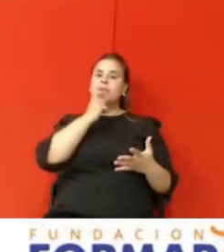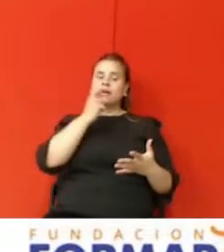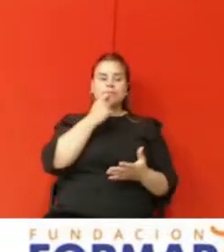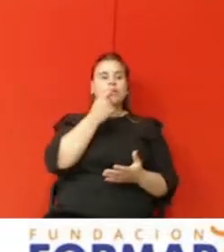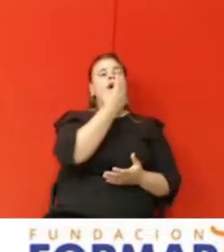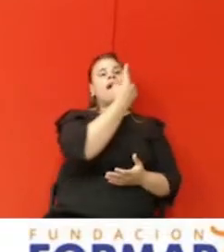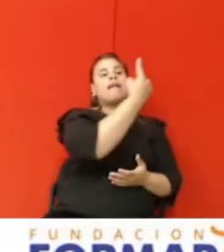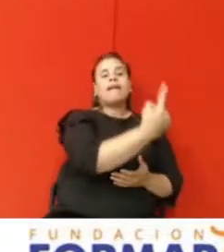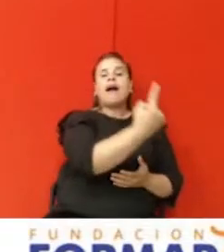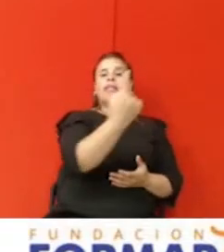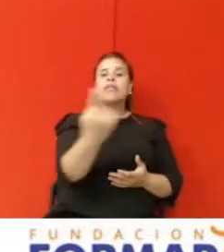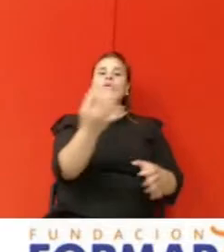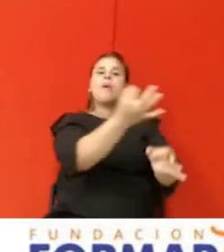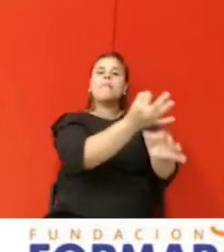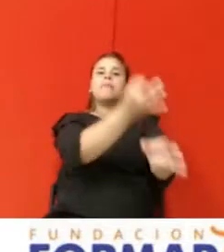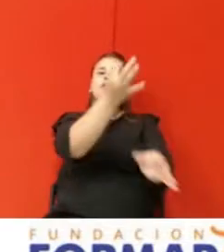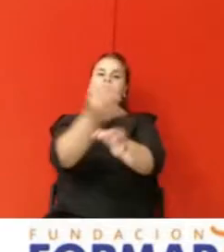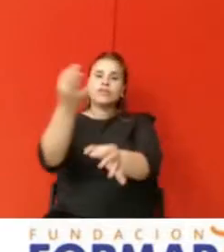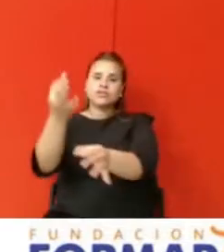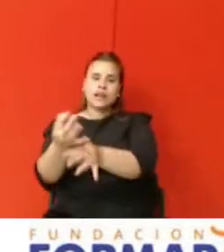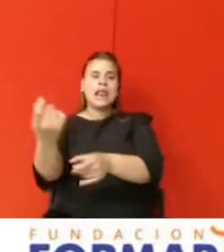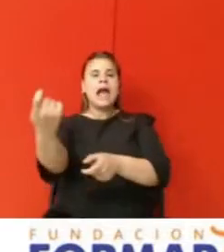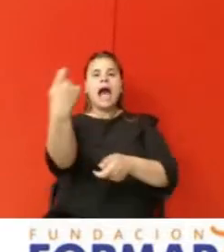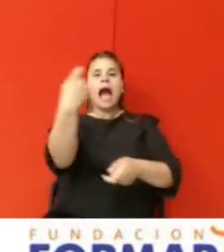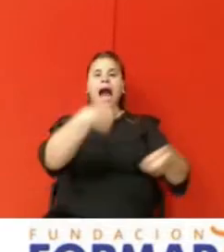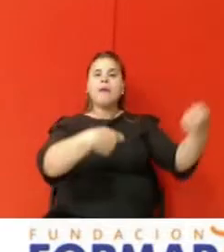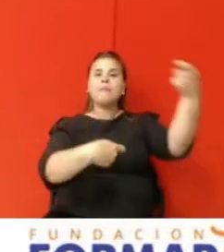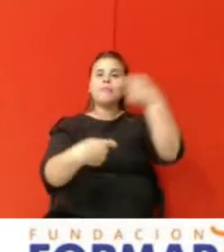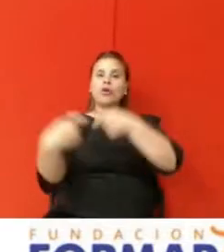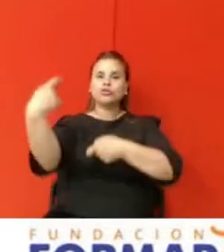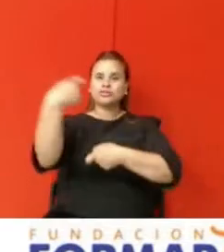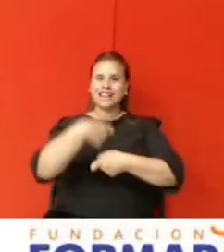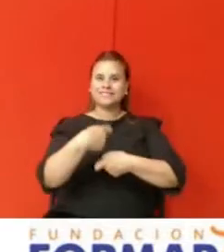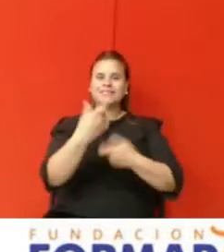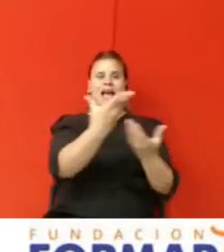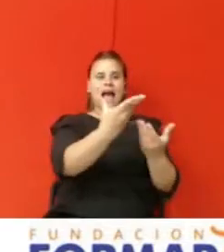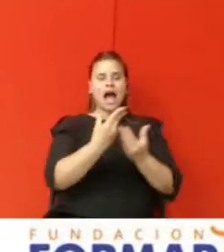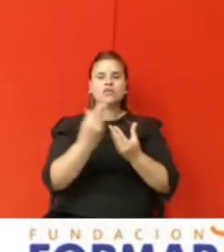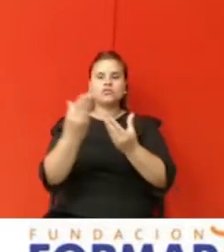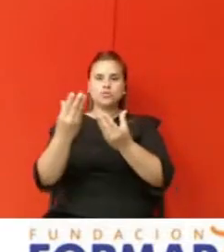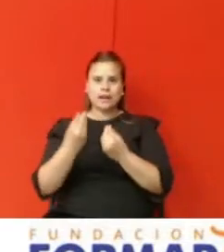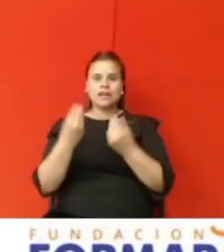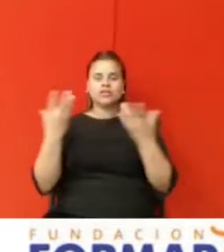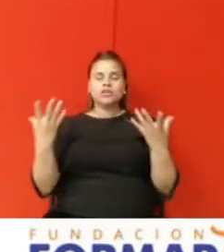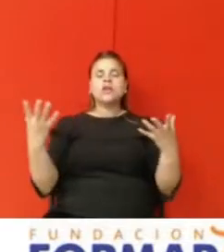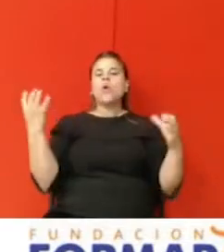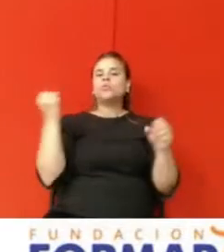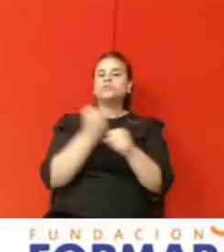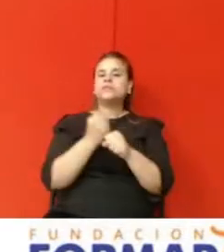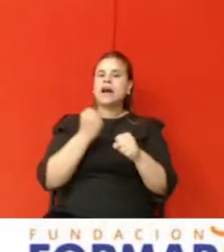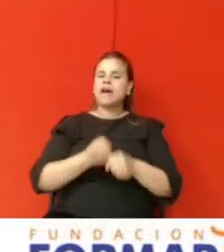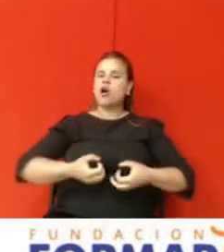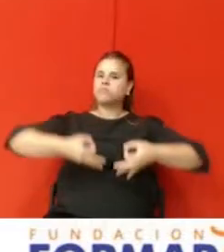deben trabajar para hacer que el trabajo sea no solo específico,